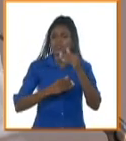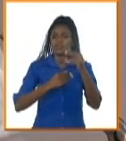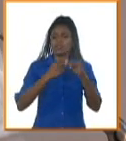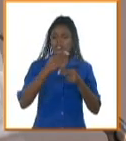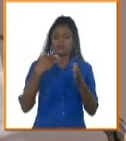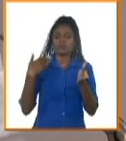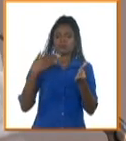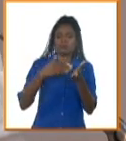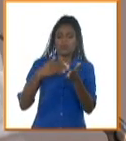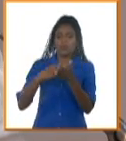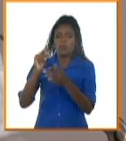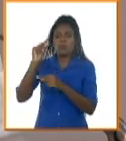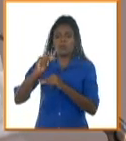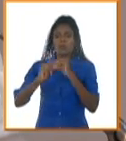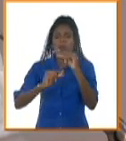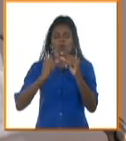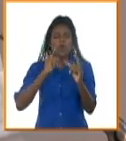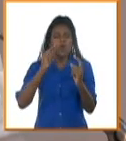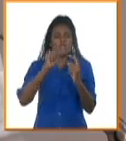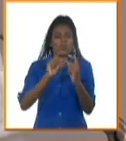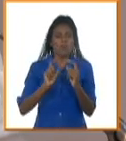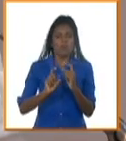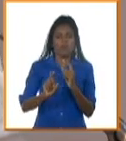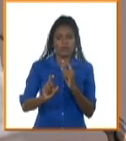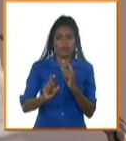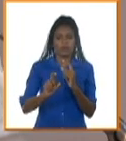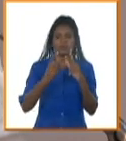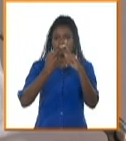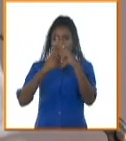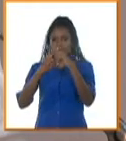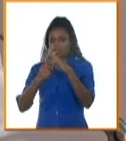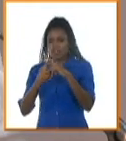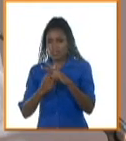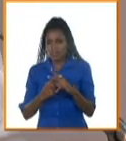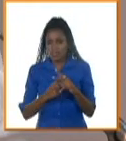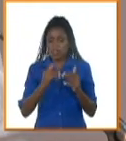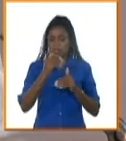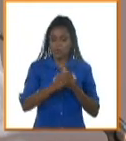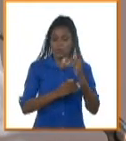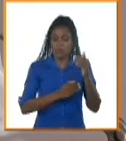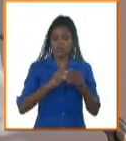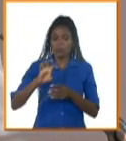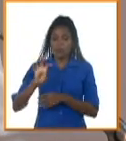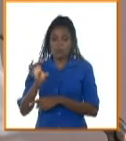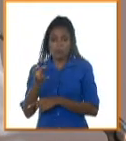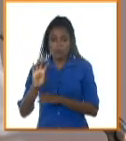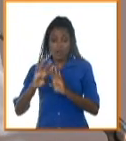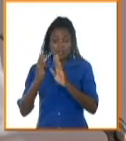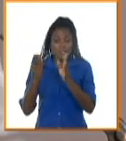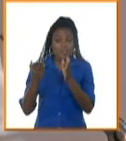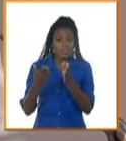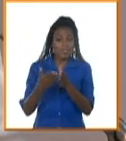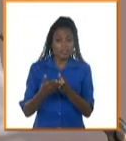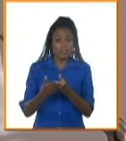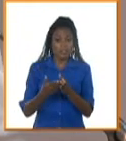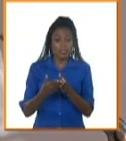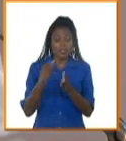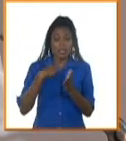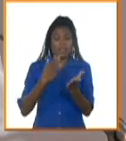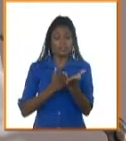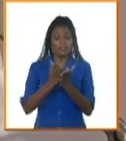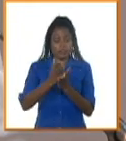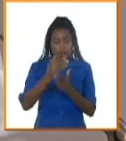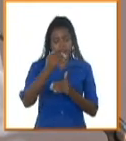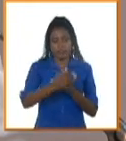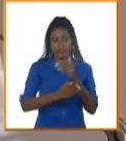ir llegando al objetivo final de la resolución de lo del proceso de bancarización de todo este de la continuidad de este